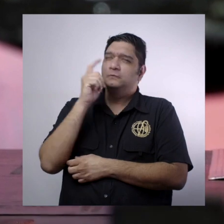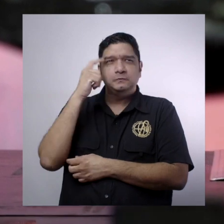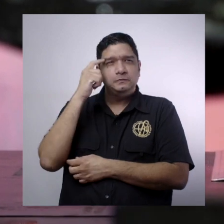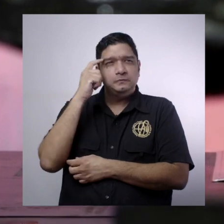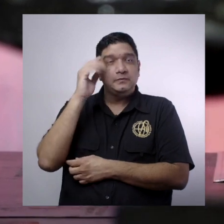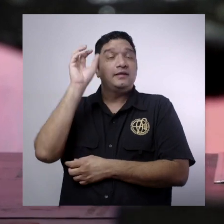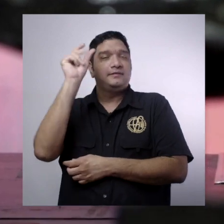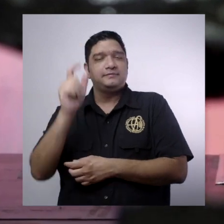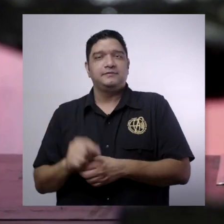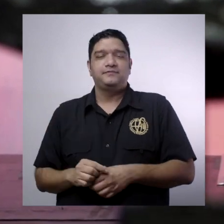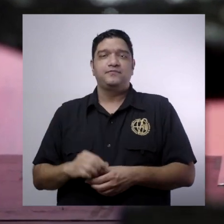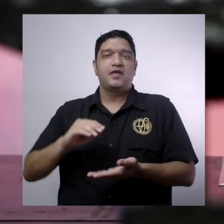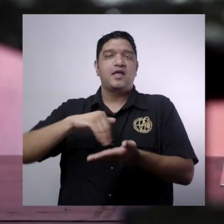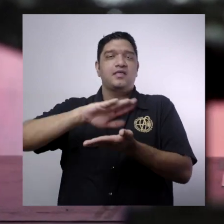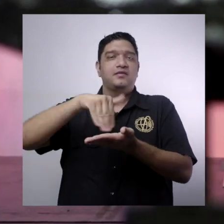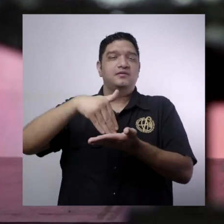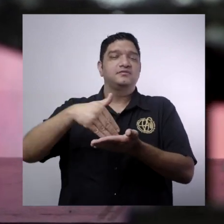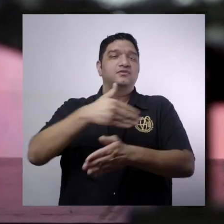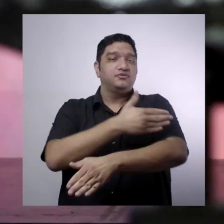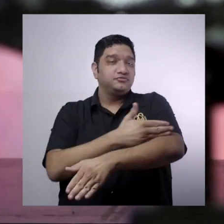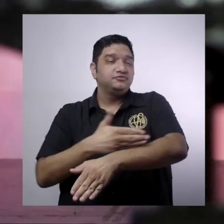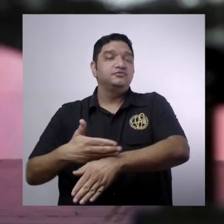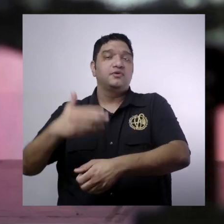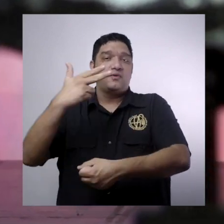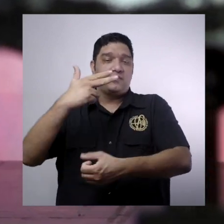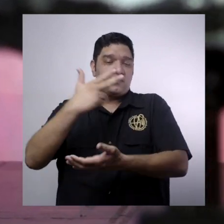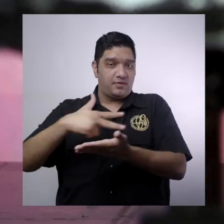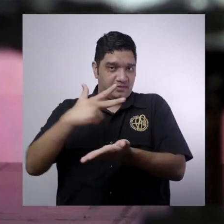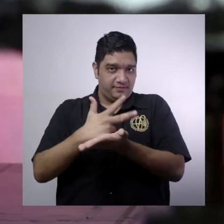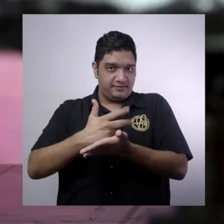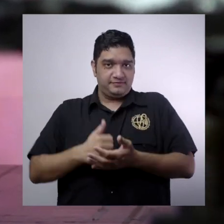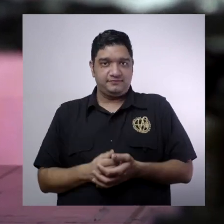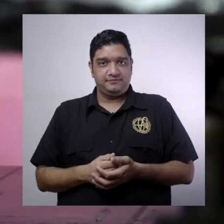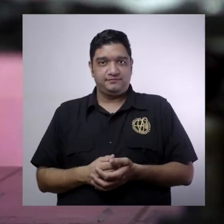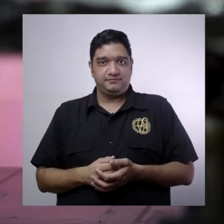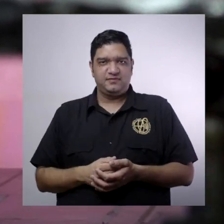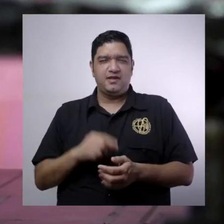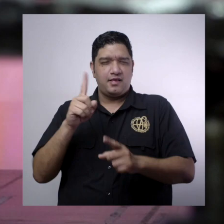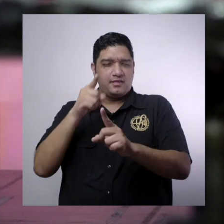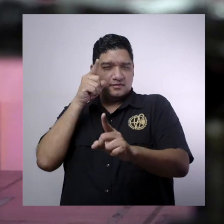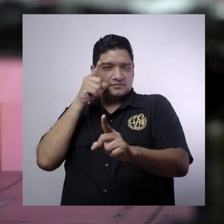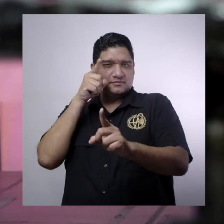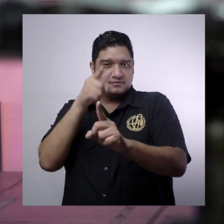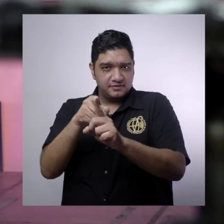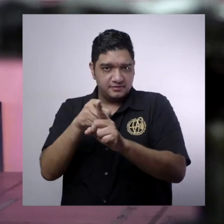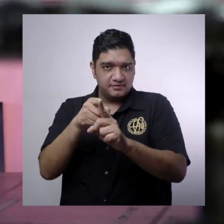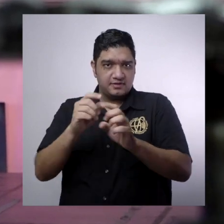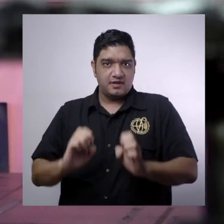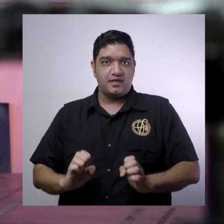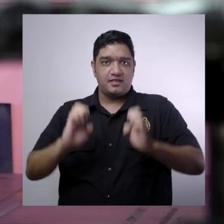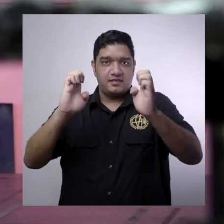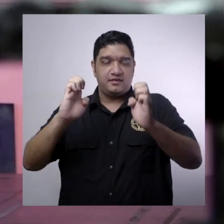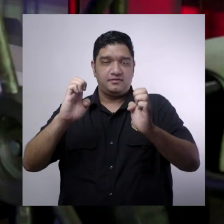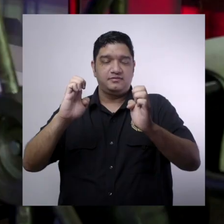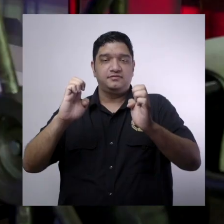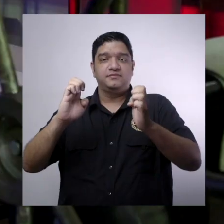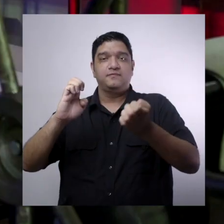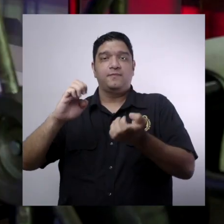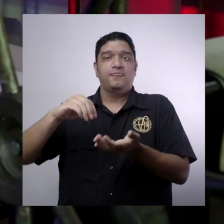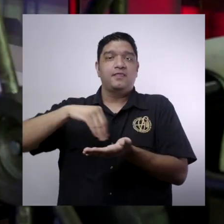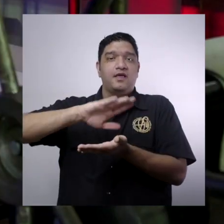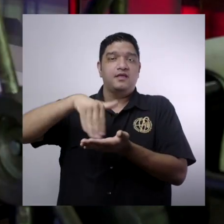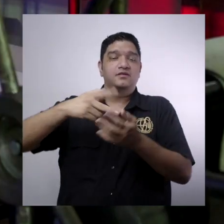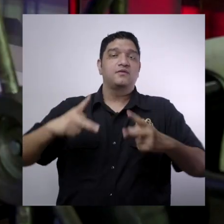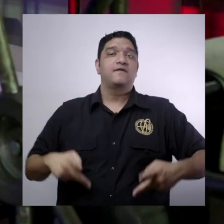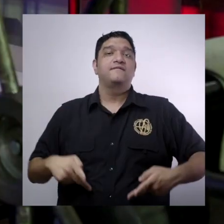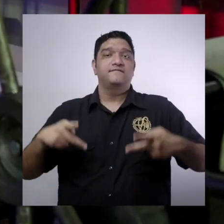en el Centro Histórico de Guatemala, específicamente en el edificio de Centro Vivo.